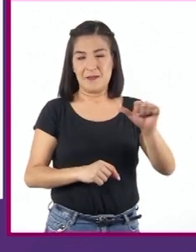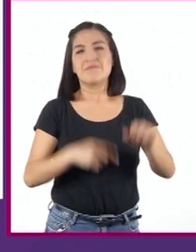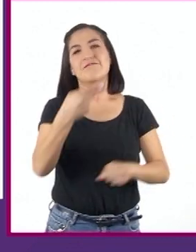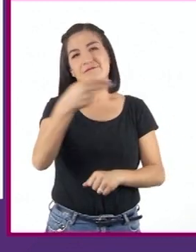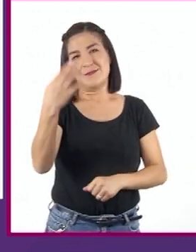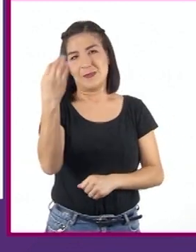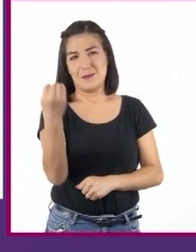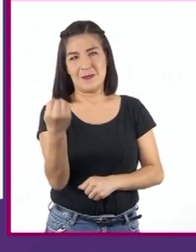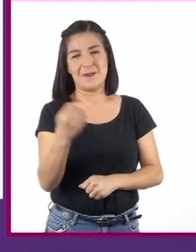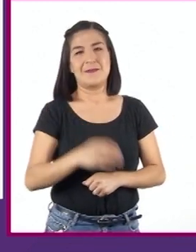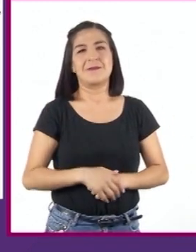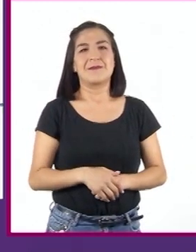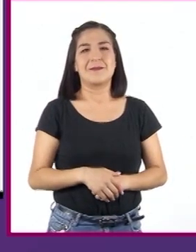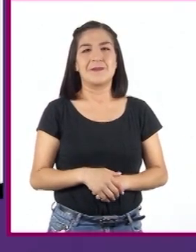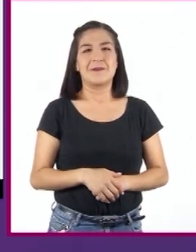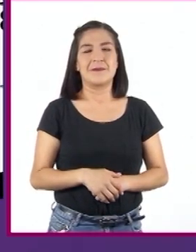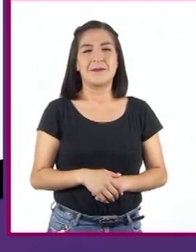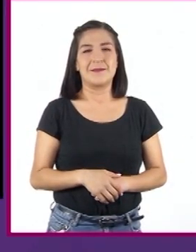9.